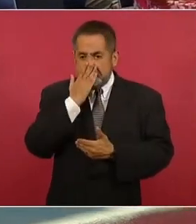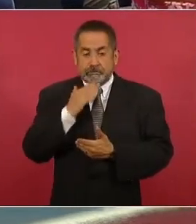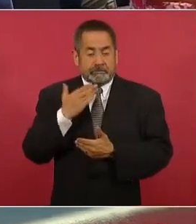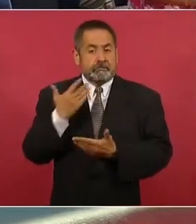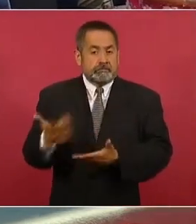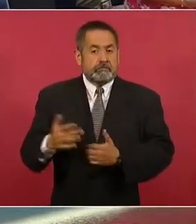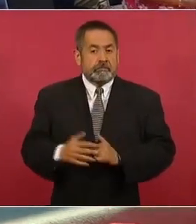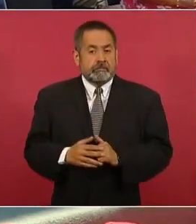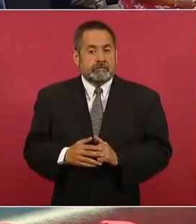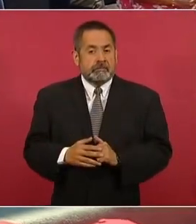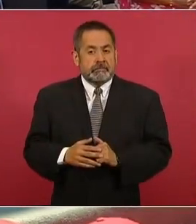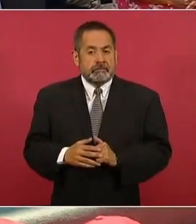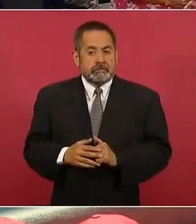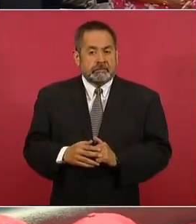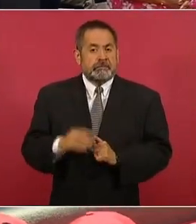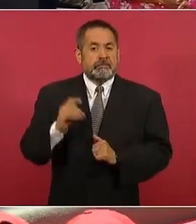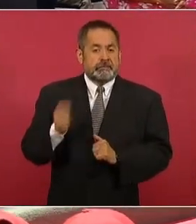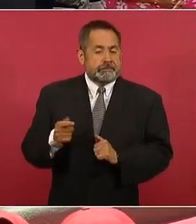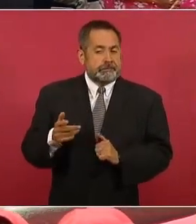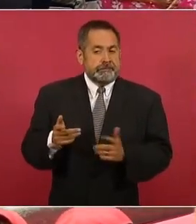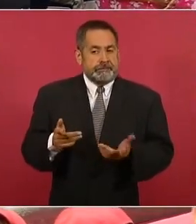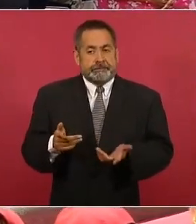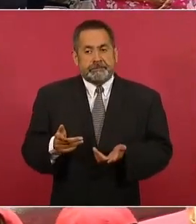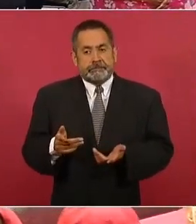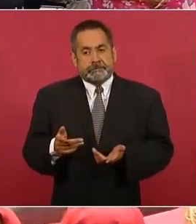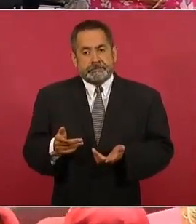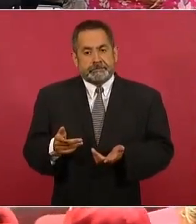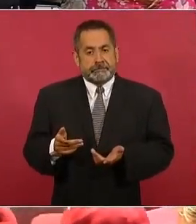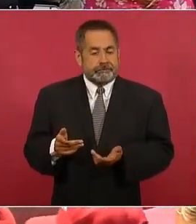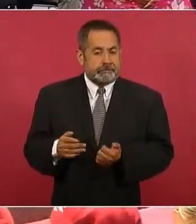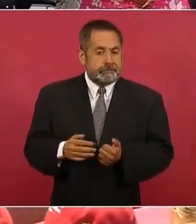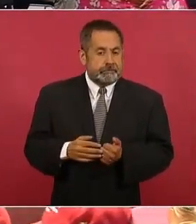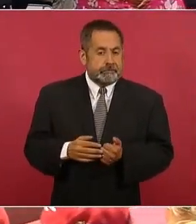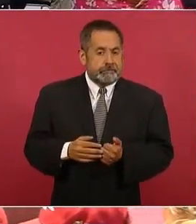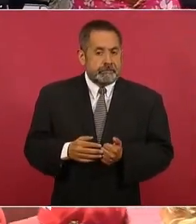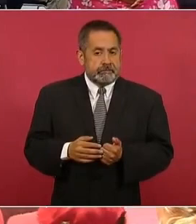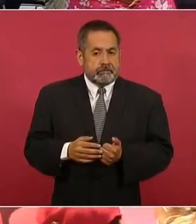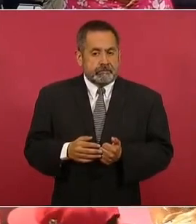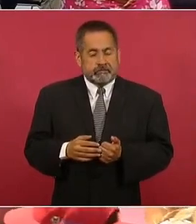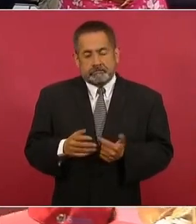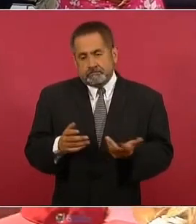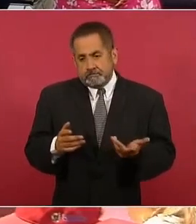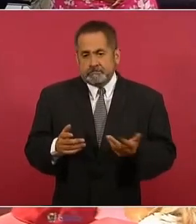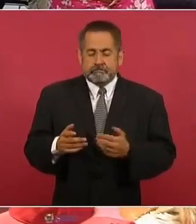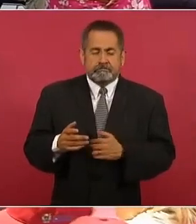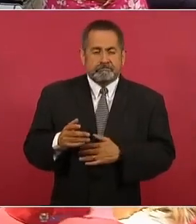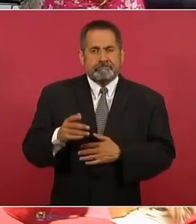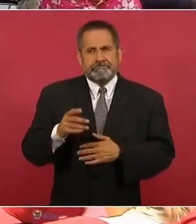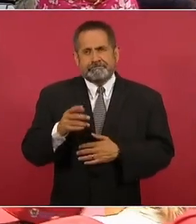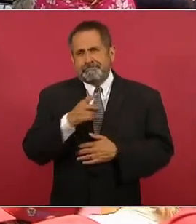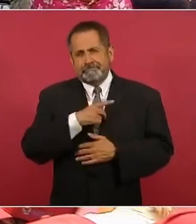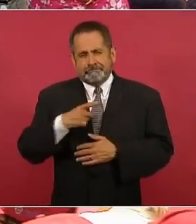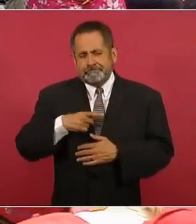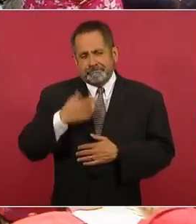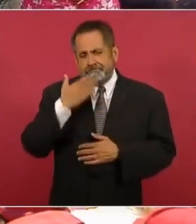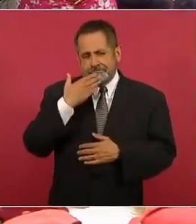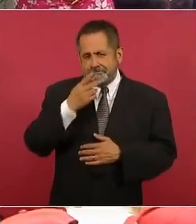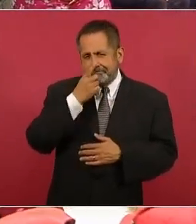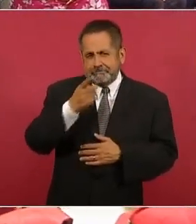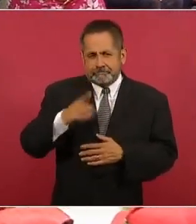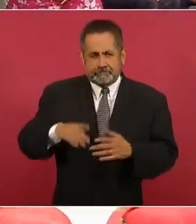aunque es muy de mal gusto y no es